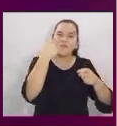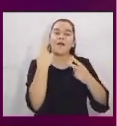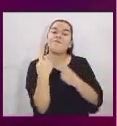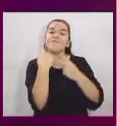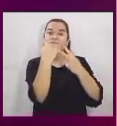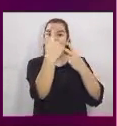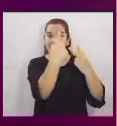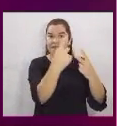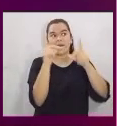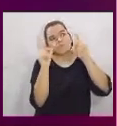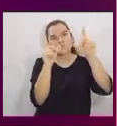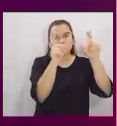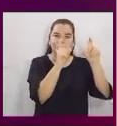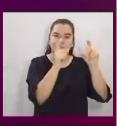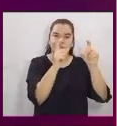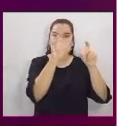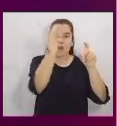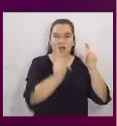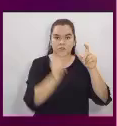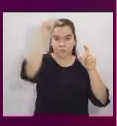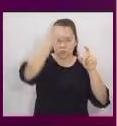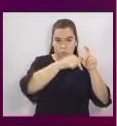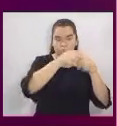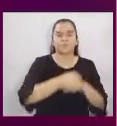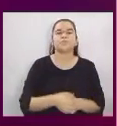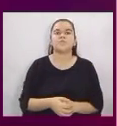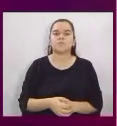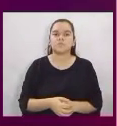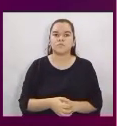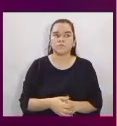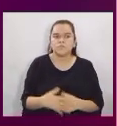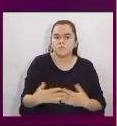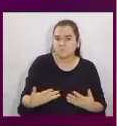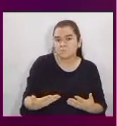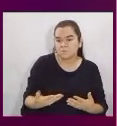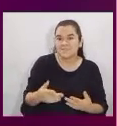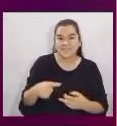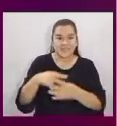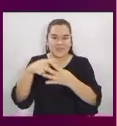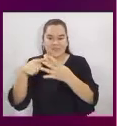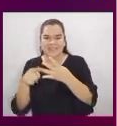para hacer un safari, para intervenir en un safari en el sur. Y bueno,